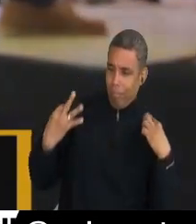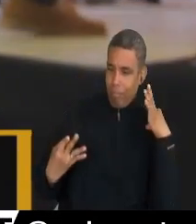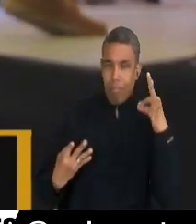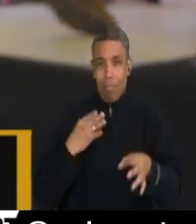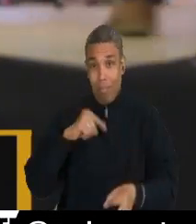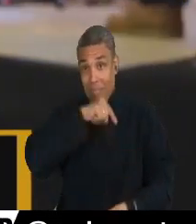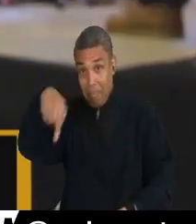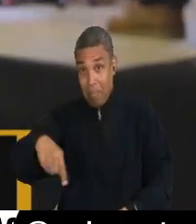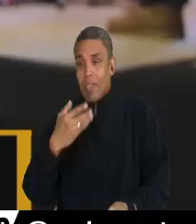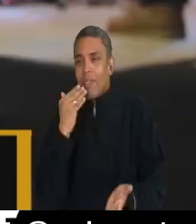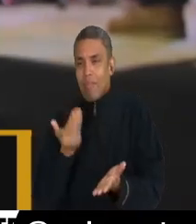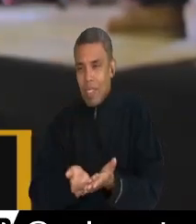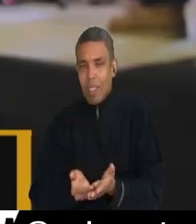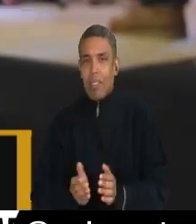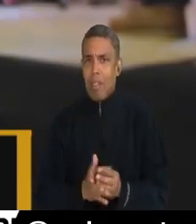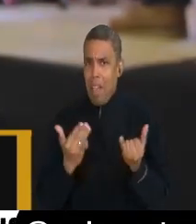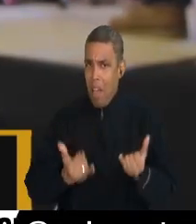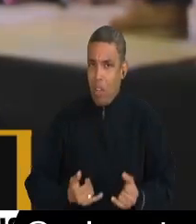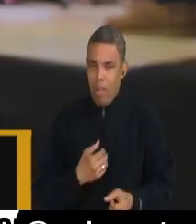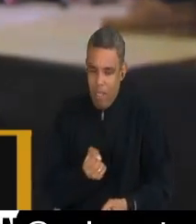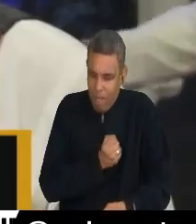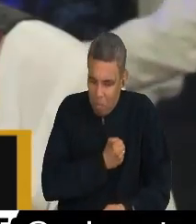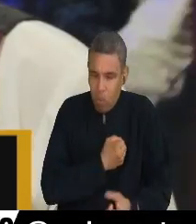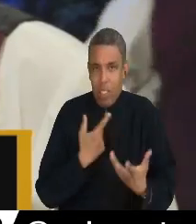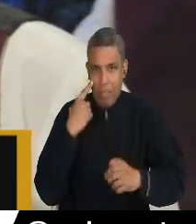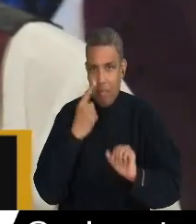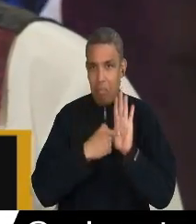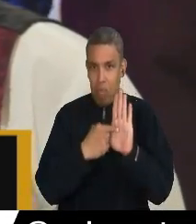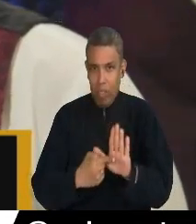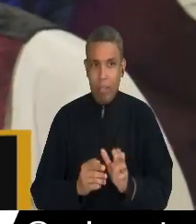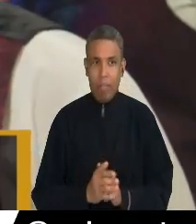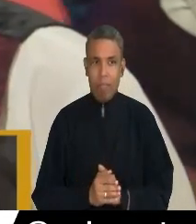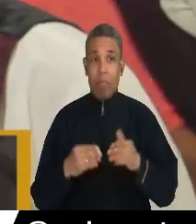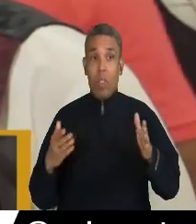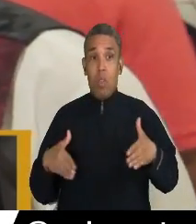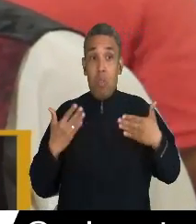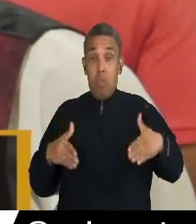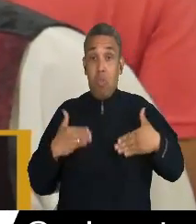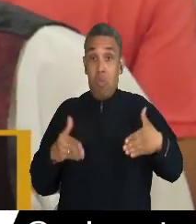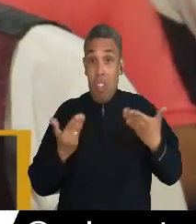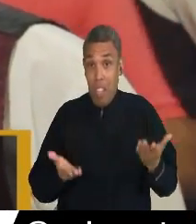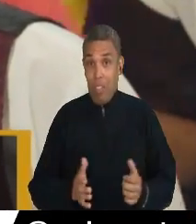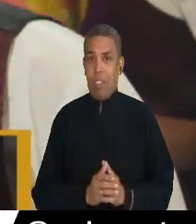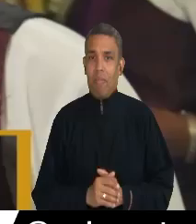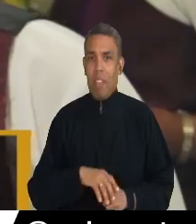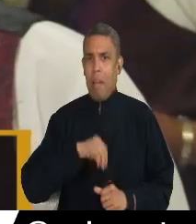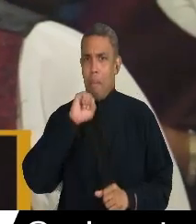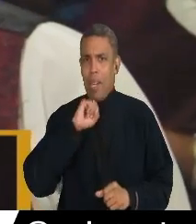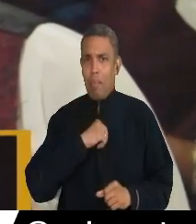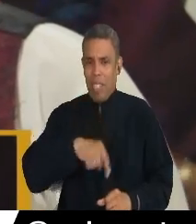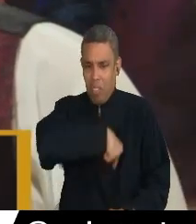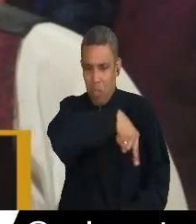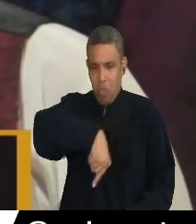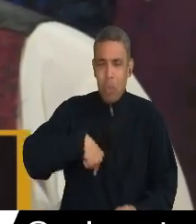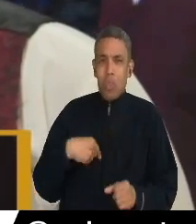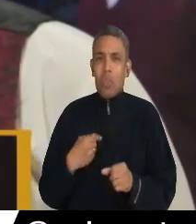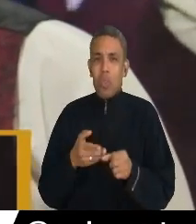con mucho cariño le estamos haciendo esto al pueblo barranqueño. Bueno, muy contento, siempre Barranca con los corraleros de